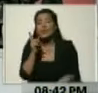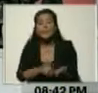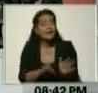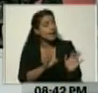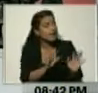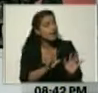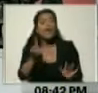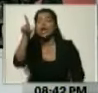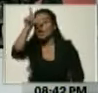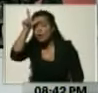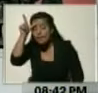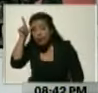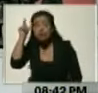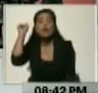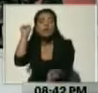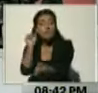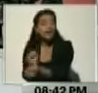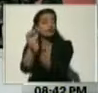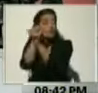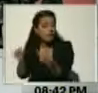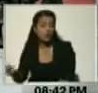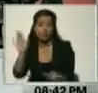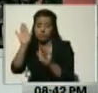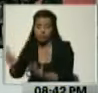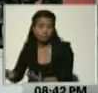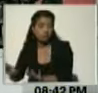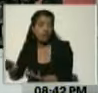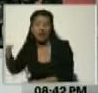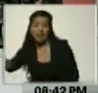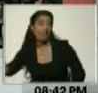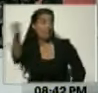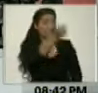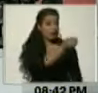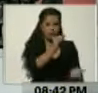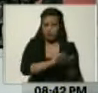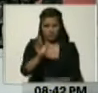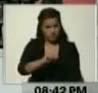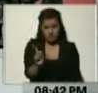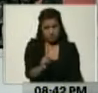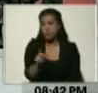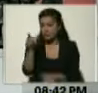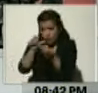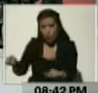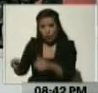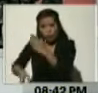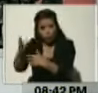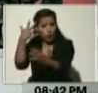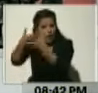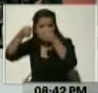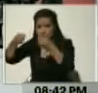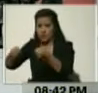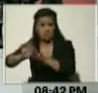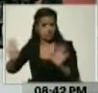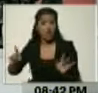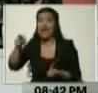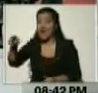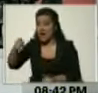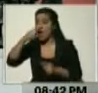preso y nadie se los va a devolver, para que sepan. Seguirá preso y estará preso hasta que